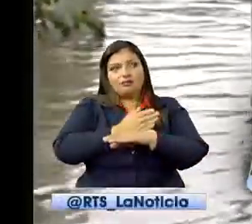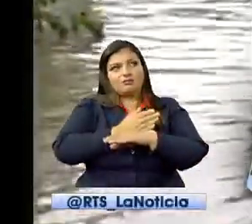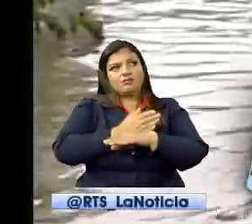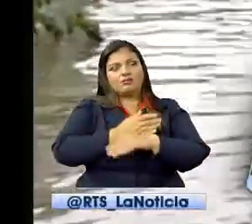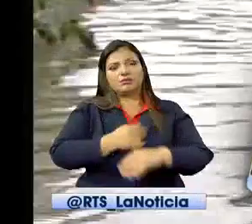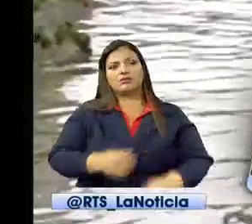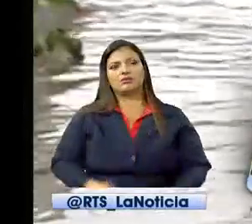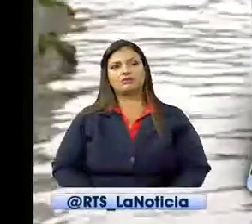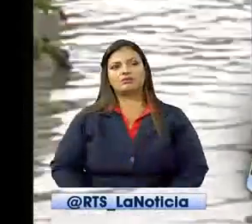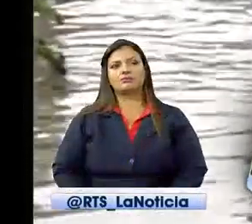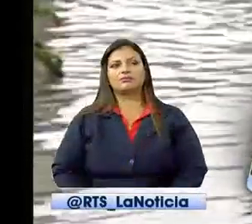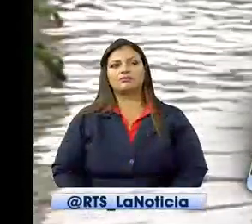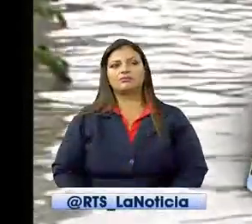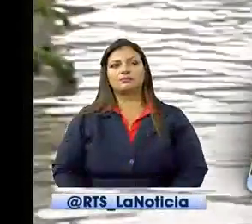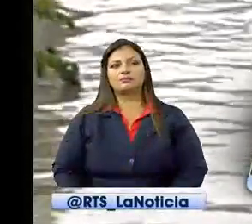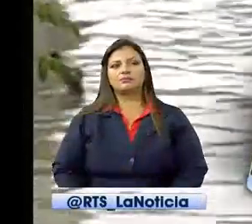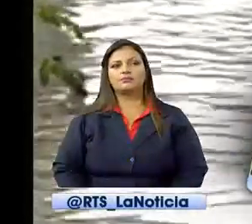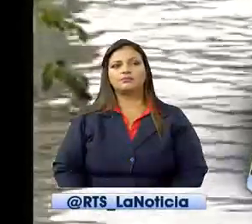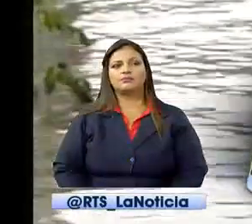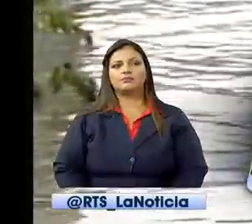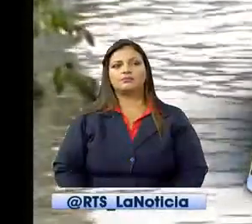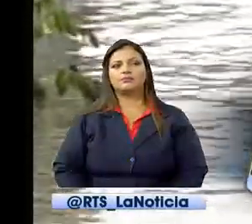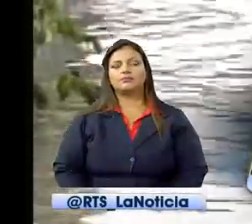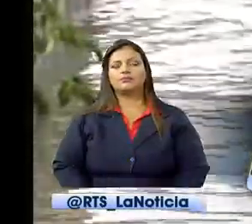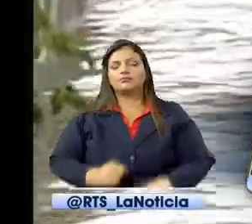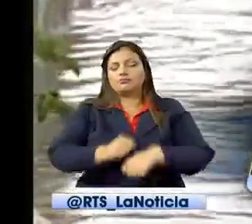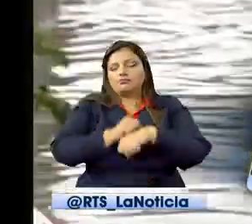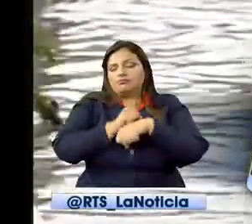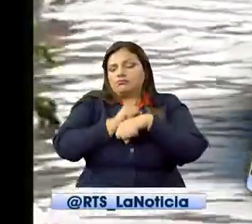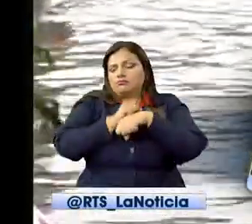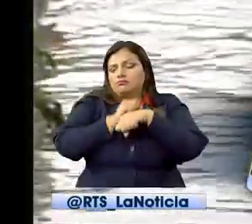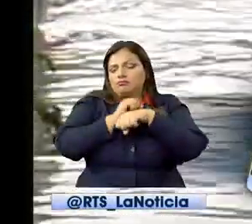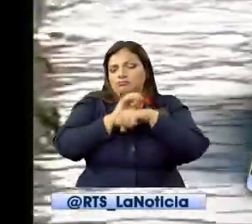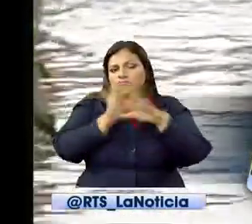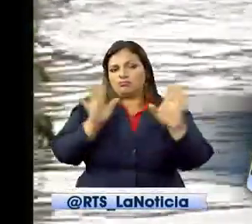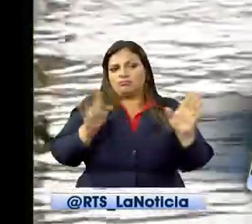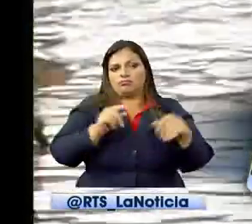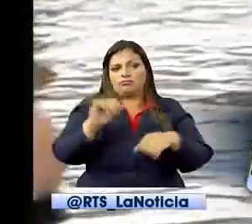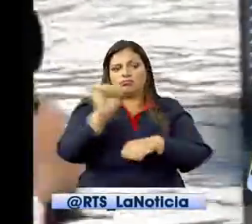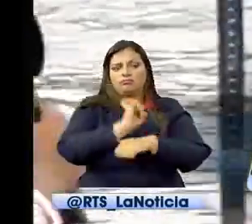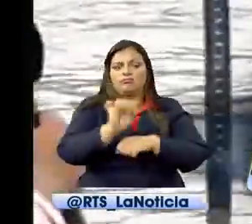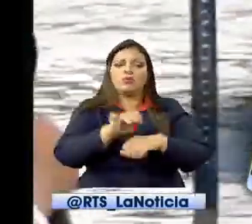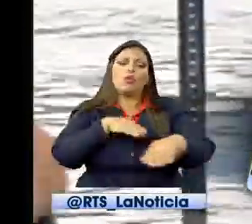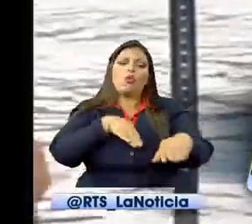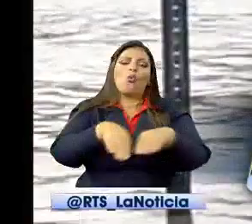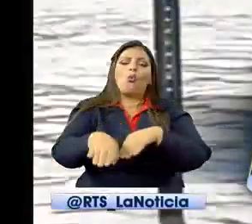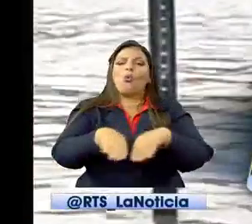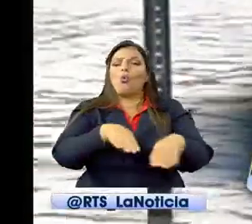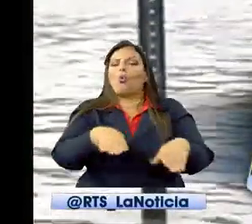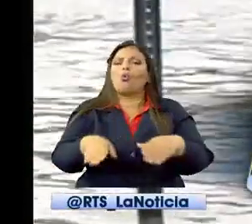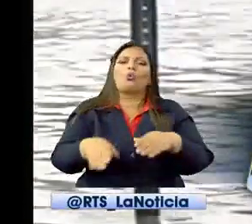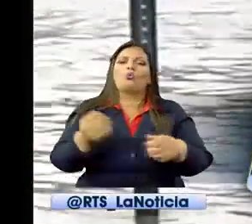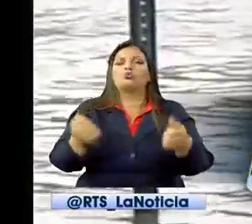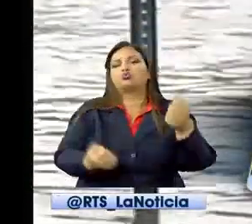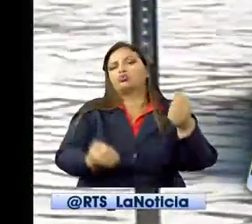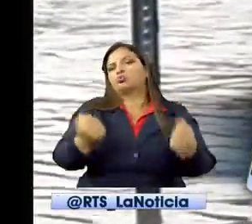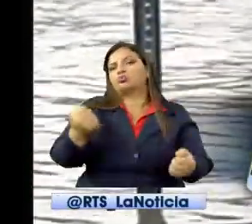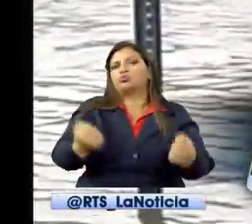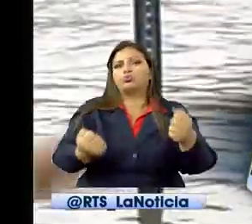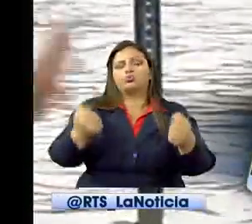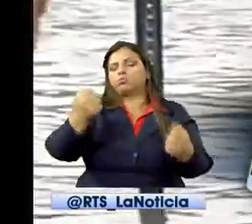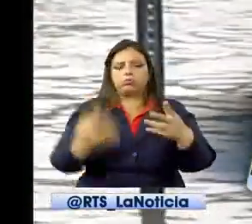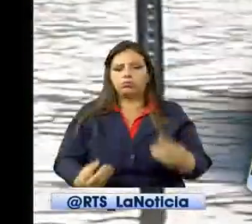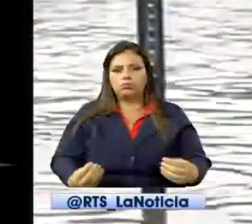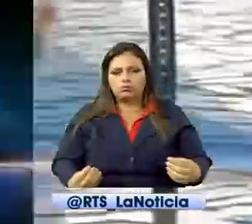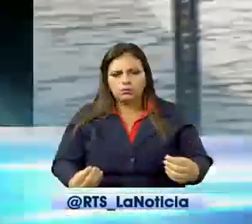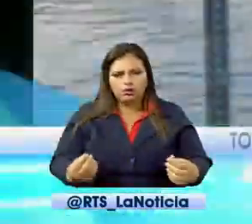escuchamos, no se han quedado vehículos ahí dañados. Eso pasó anoche. Sin embargo, tengo que reconocer que